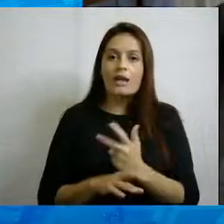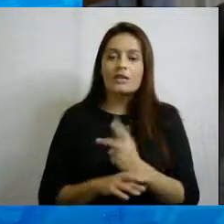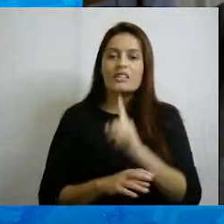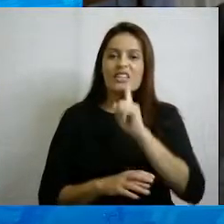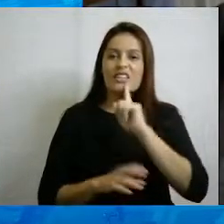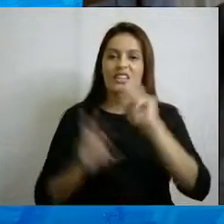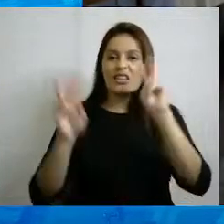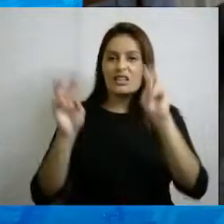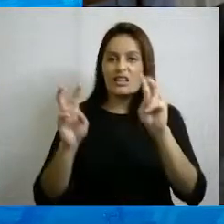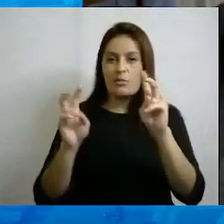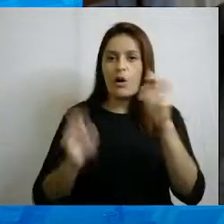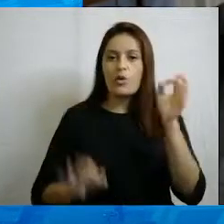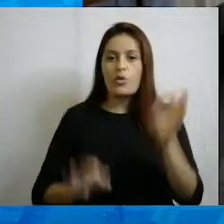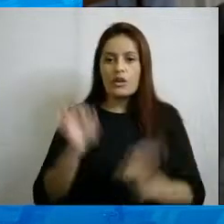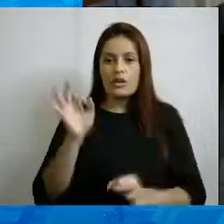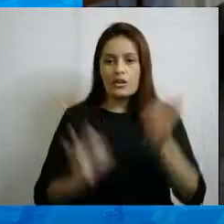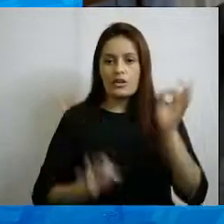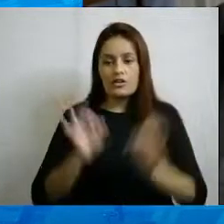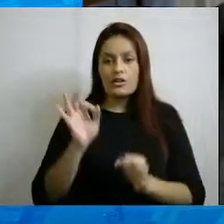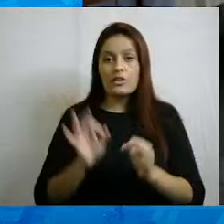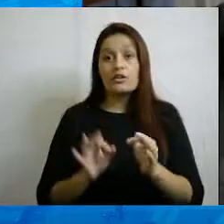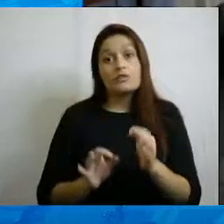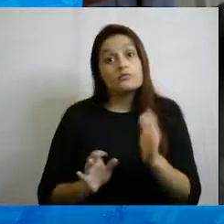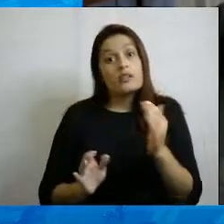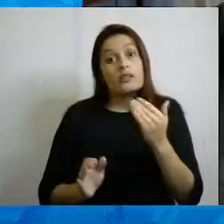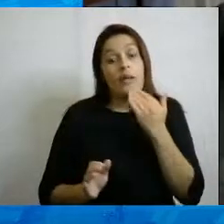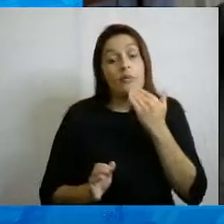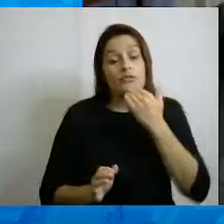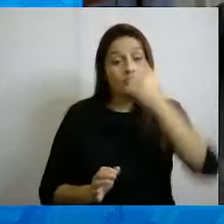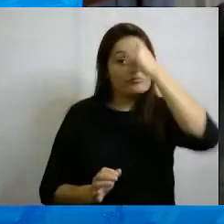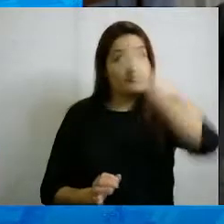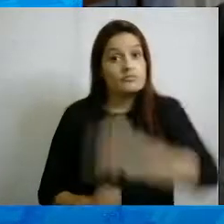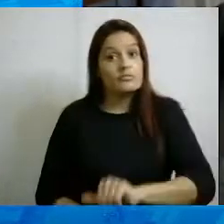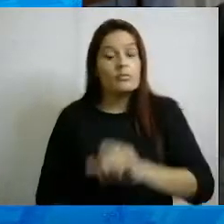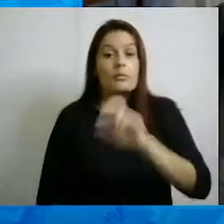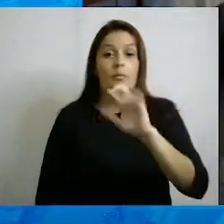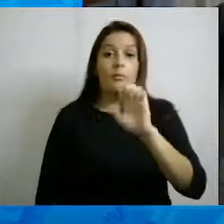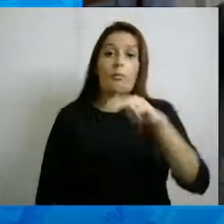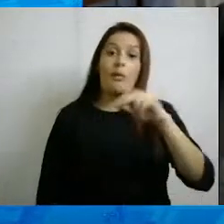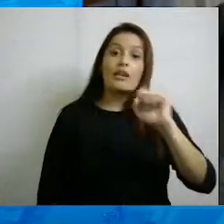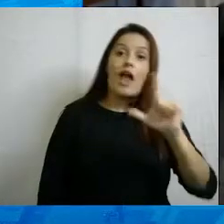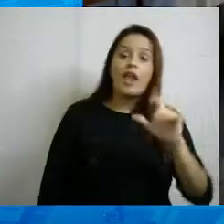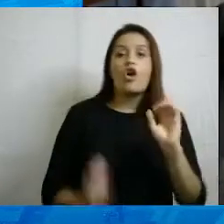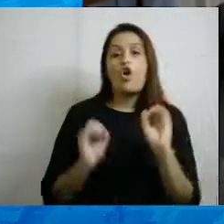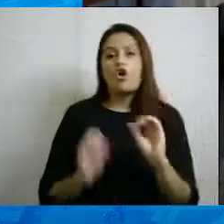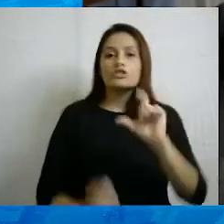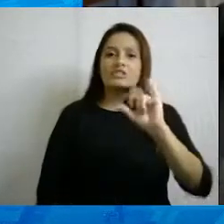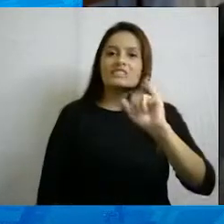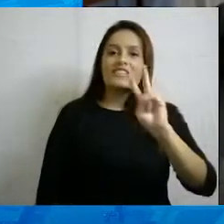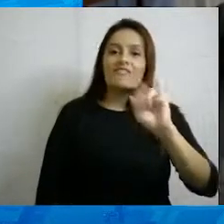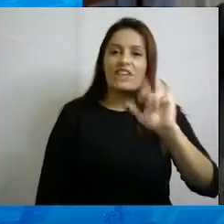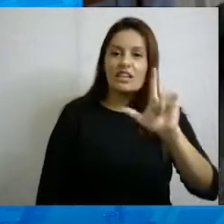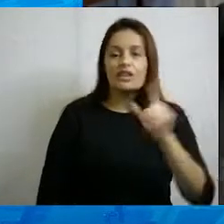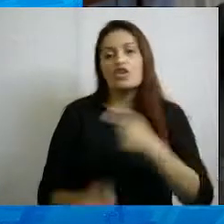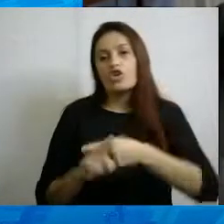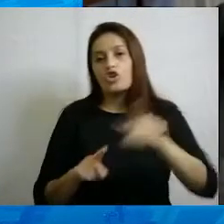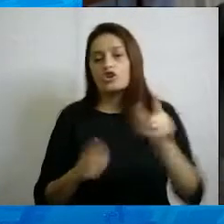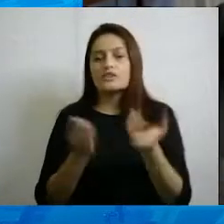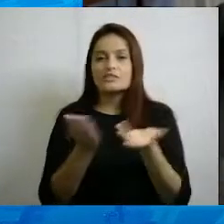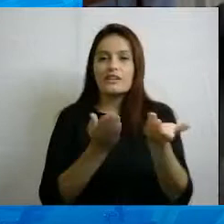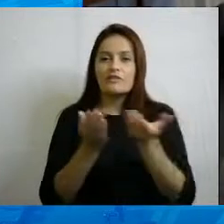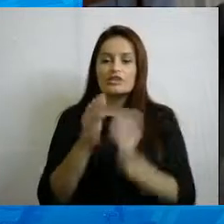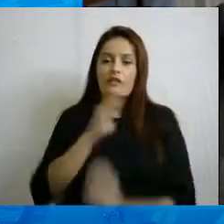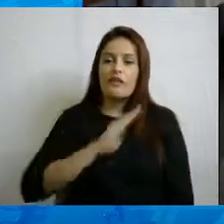jurídica, podría decir hasta penal, eventualmente, o civil incluso, y hay otros que tienen que ver con servicios básicos